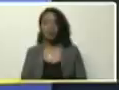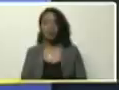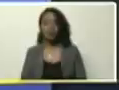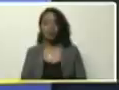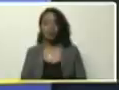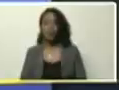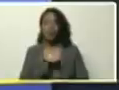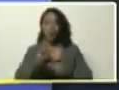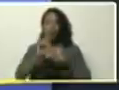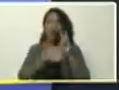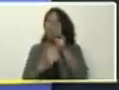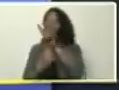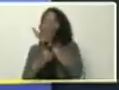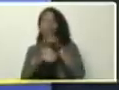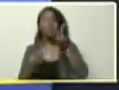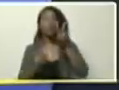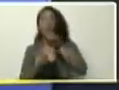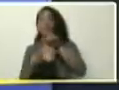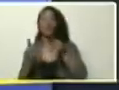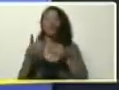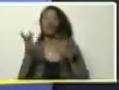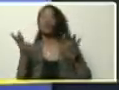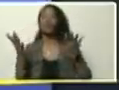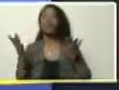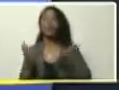No lo veo, no lo veo.